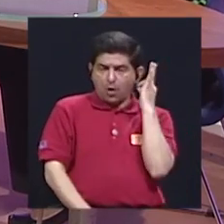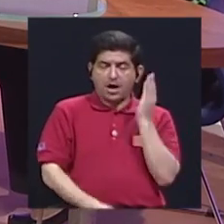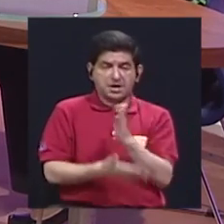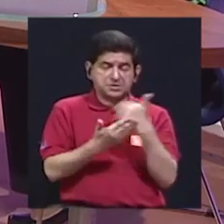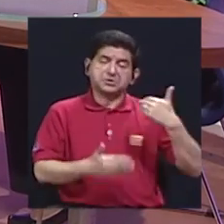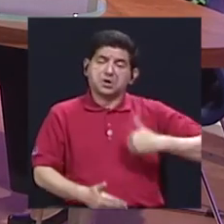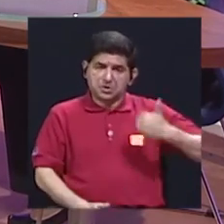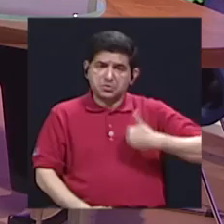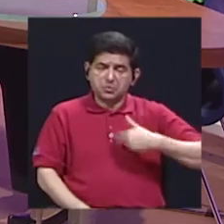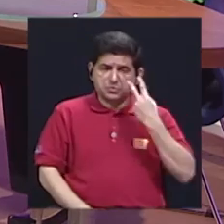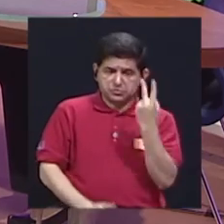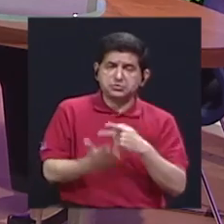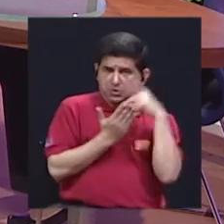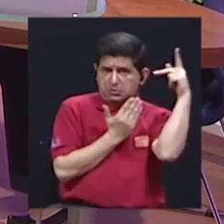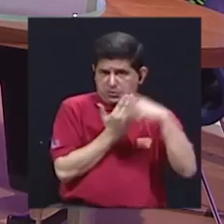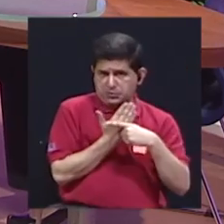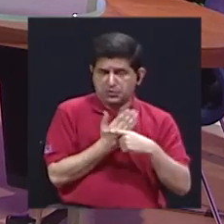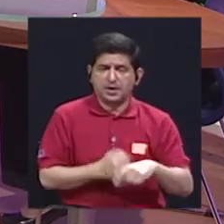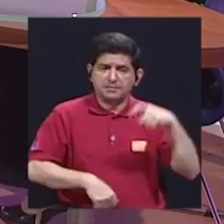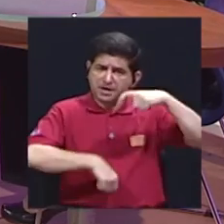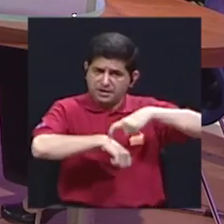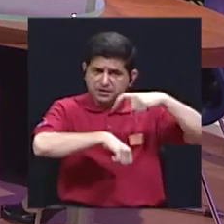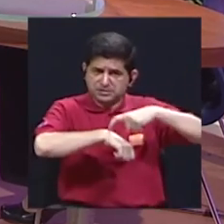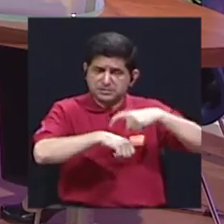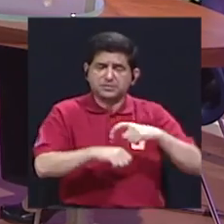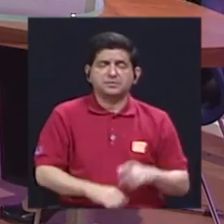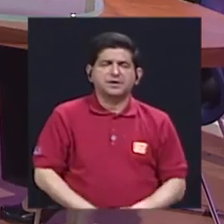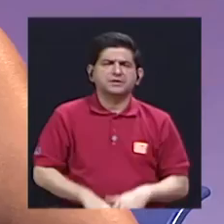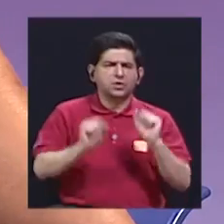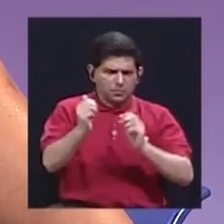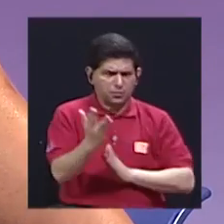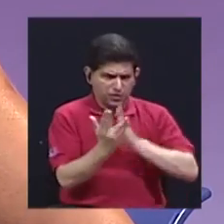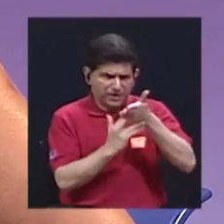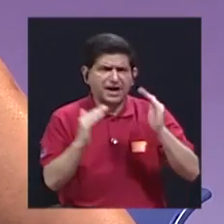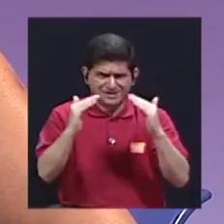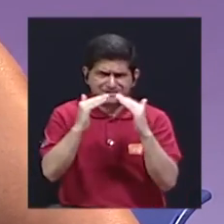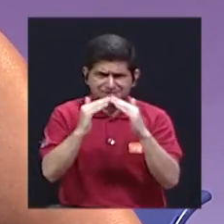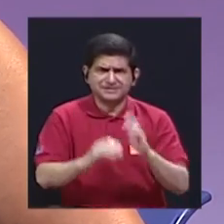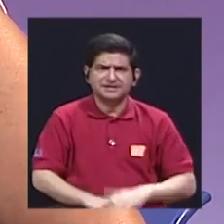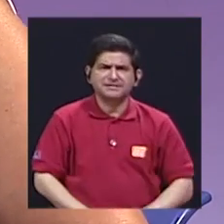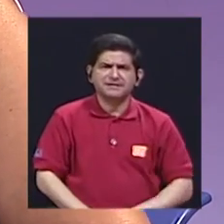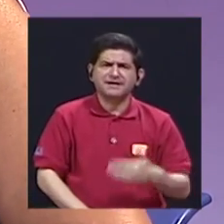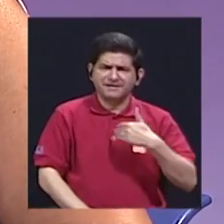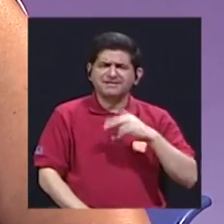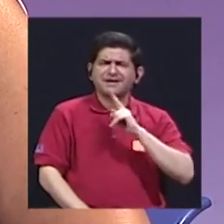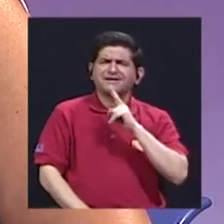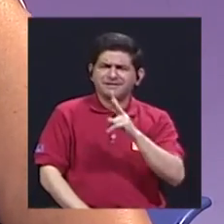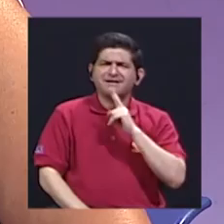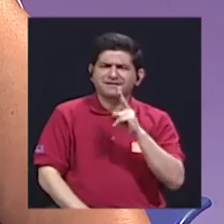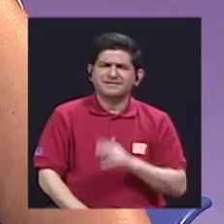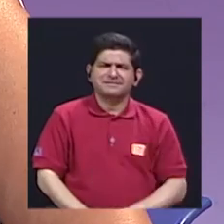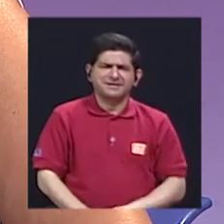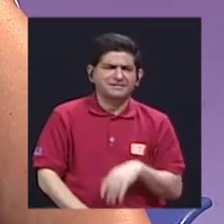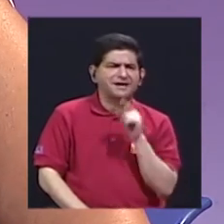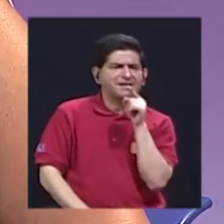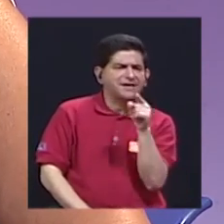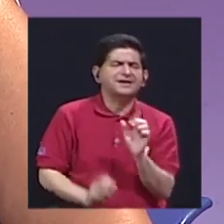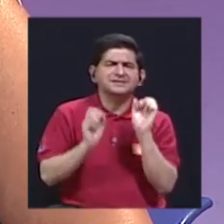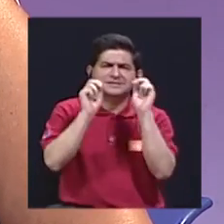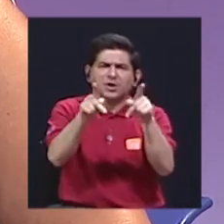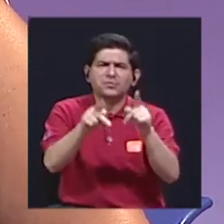algunos varones que no se vean en estos momentos si podrán acceder a una vivienda si tendrán realmente esa